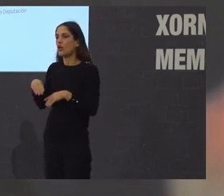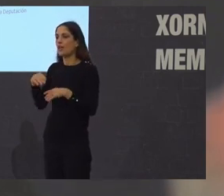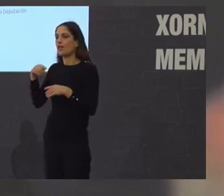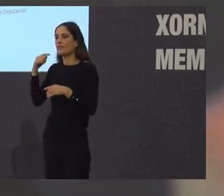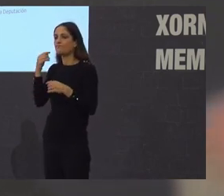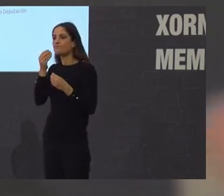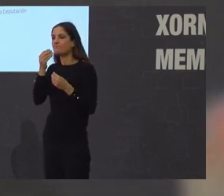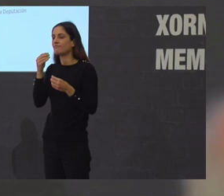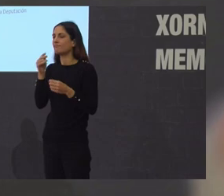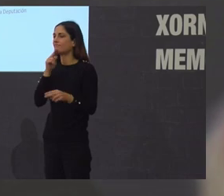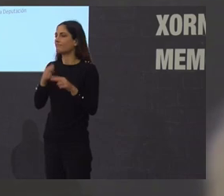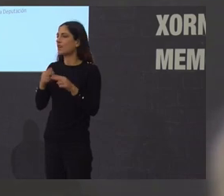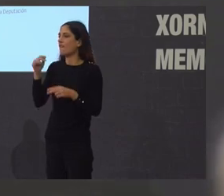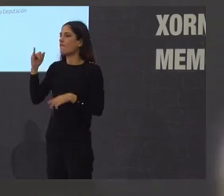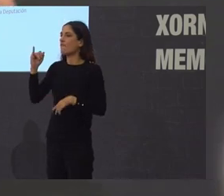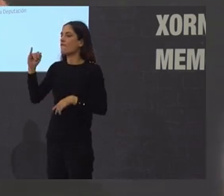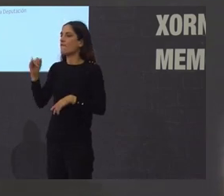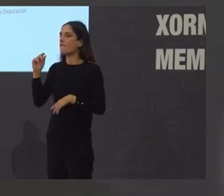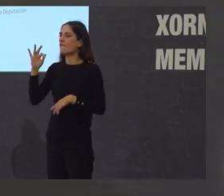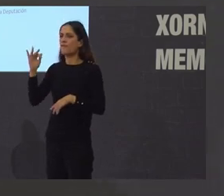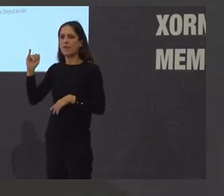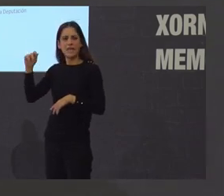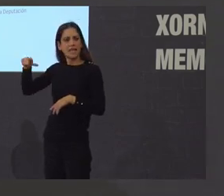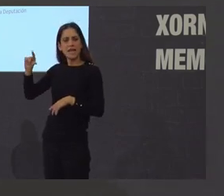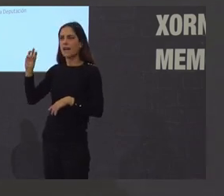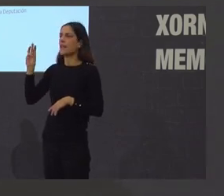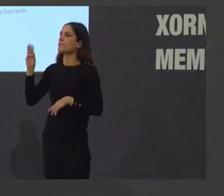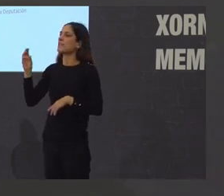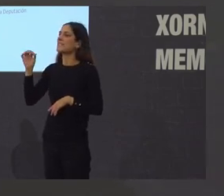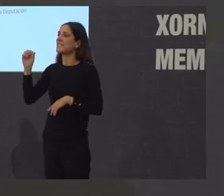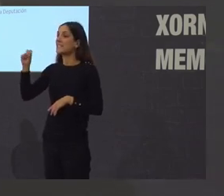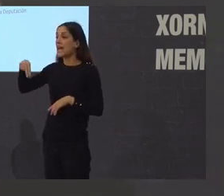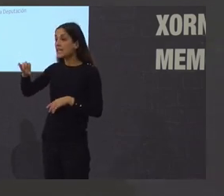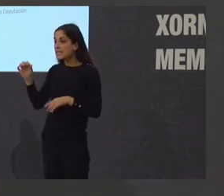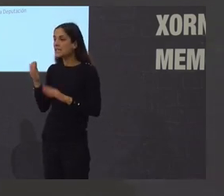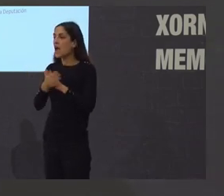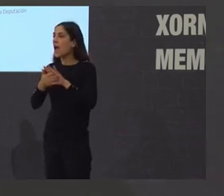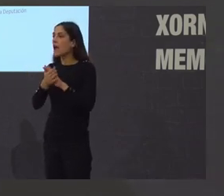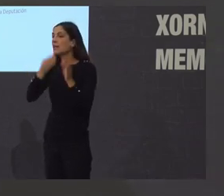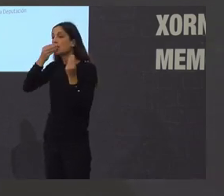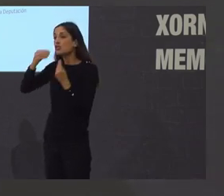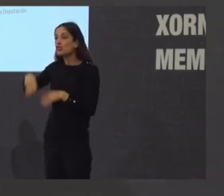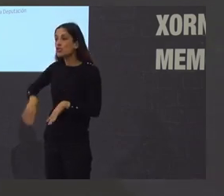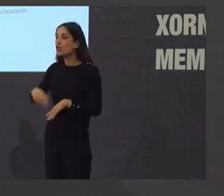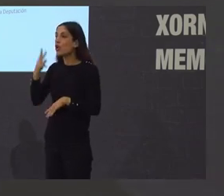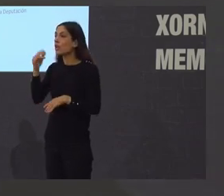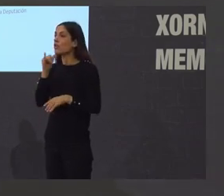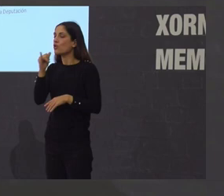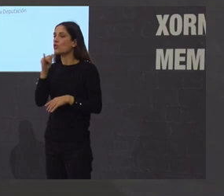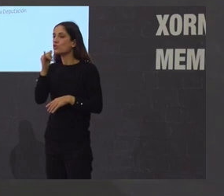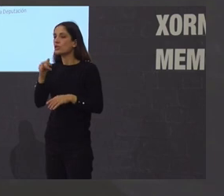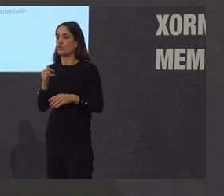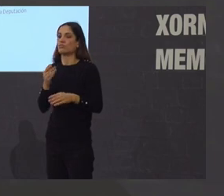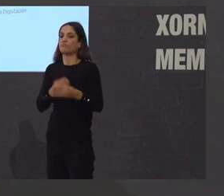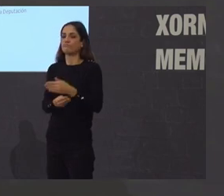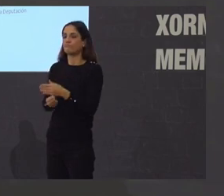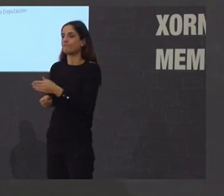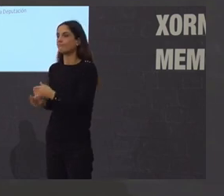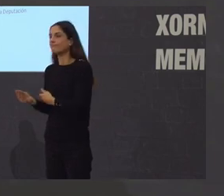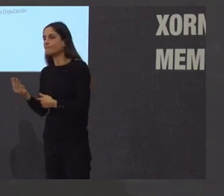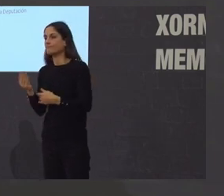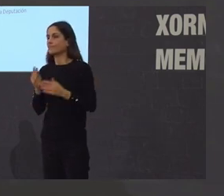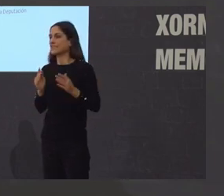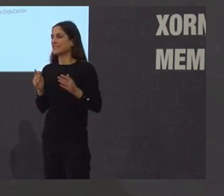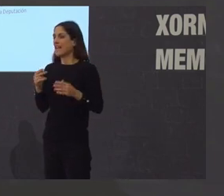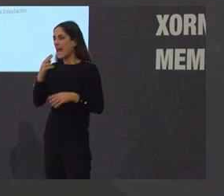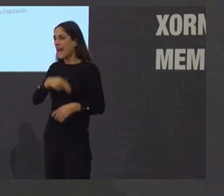Legacy Nazi, que habla de mi legado nazi, que habla de la historia de dos hijos de jerarcas nazis y la relación